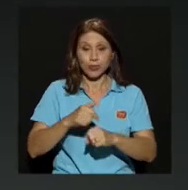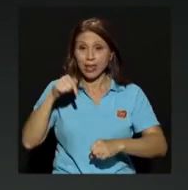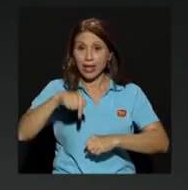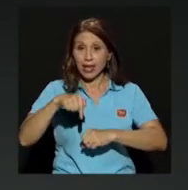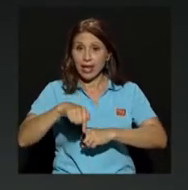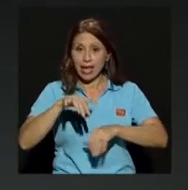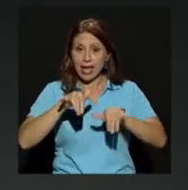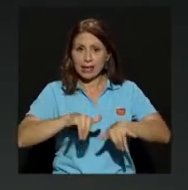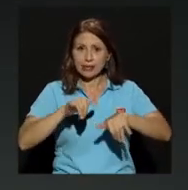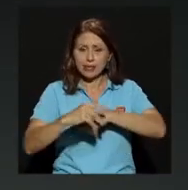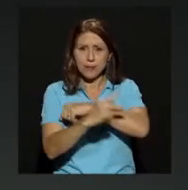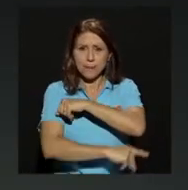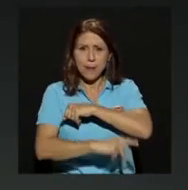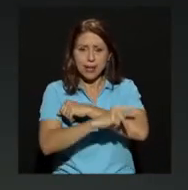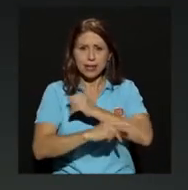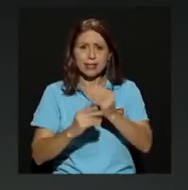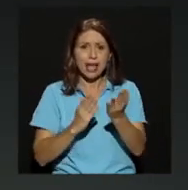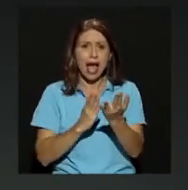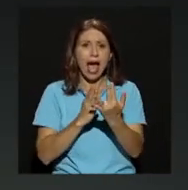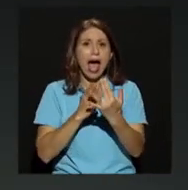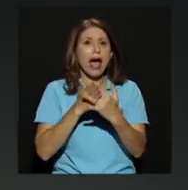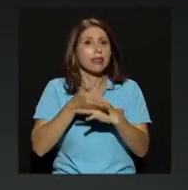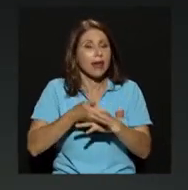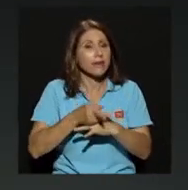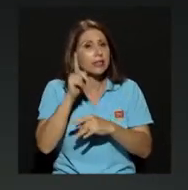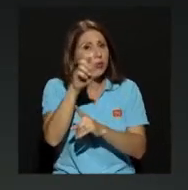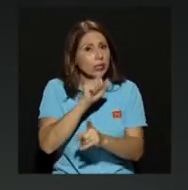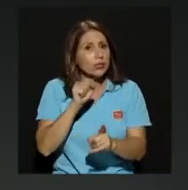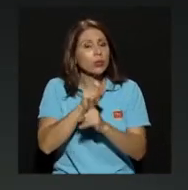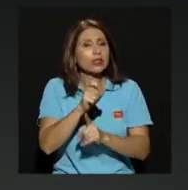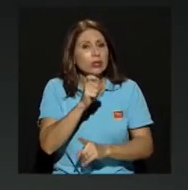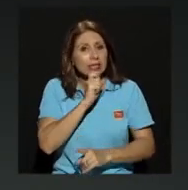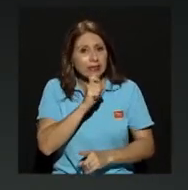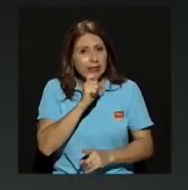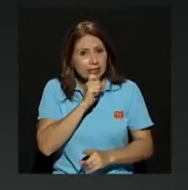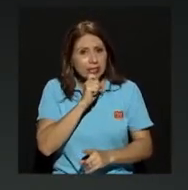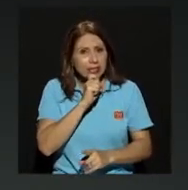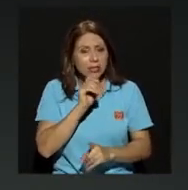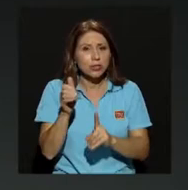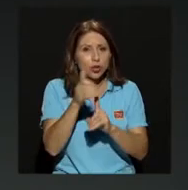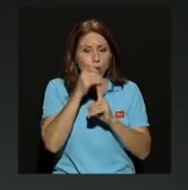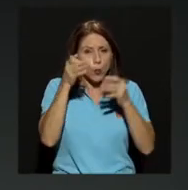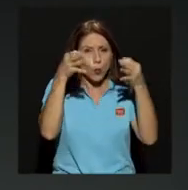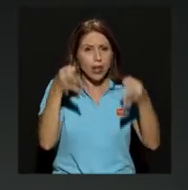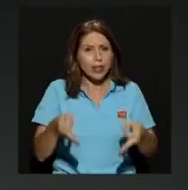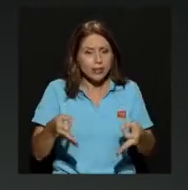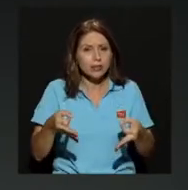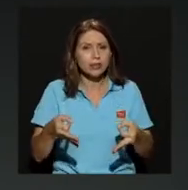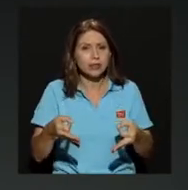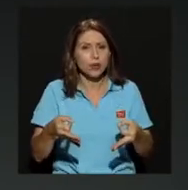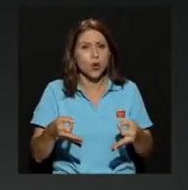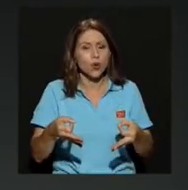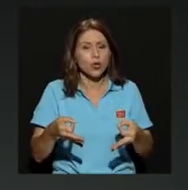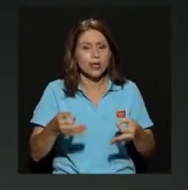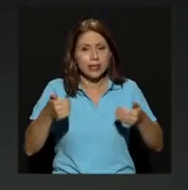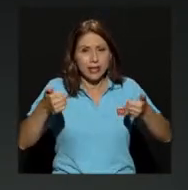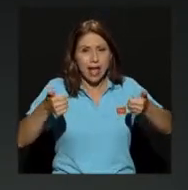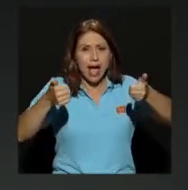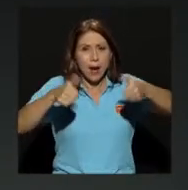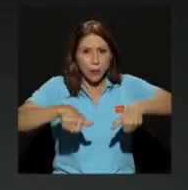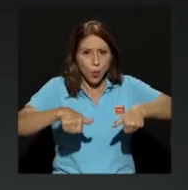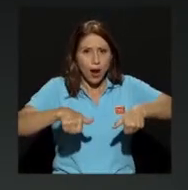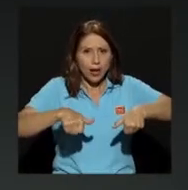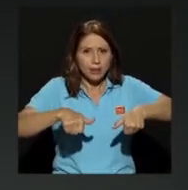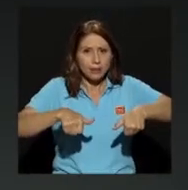un parto difícil tomó la decisión de a probar junto